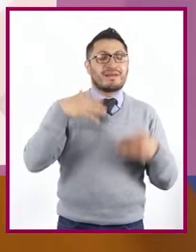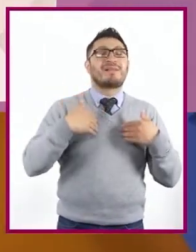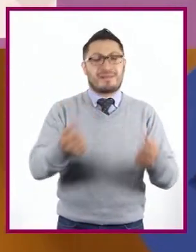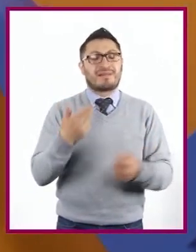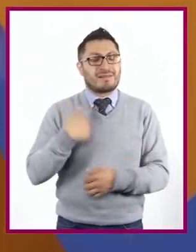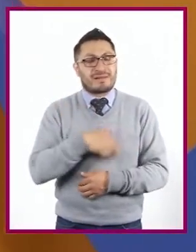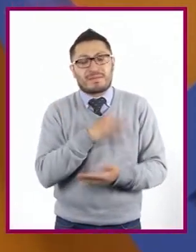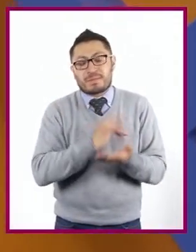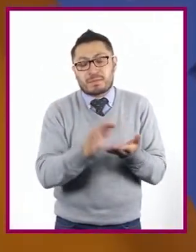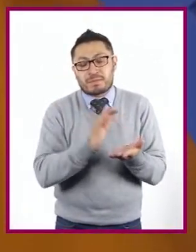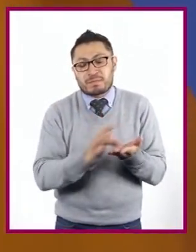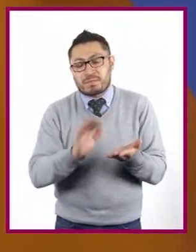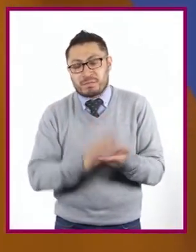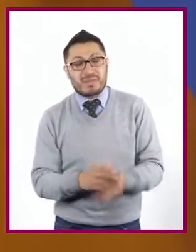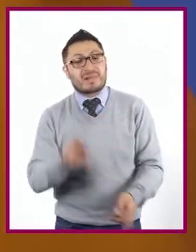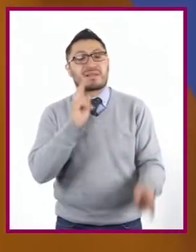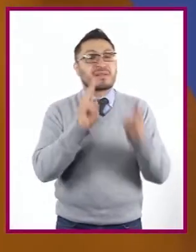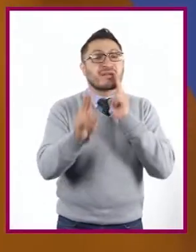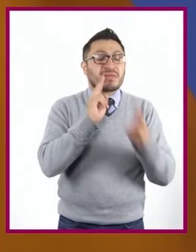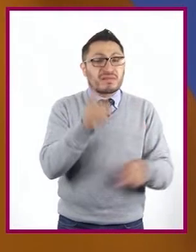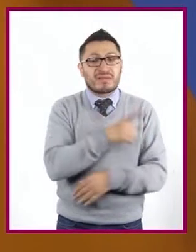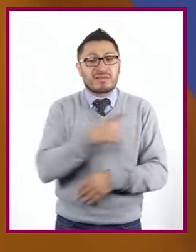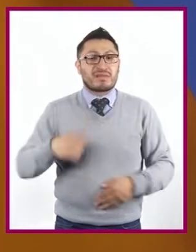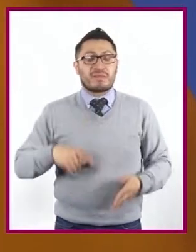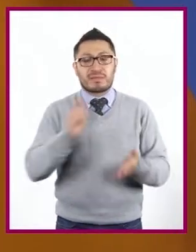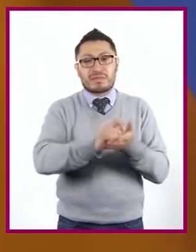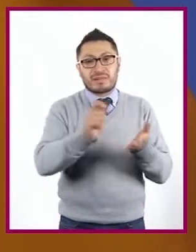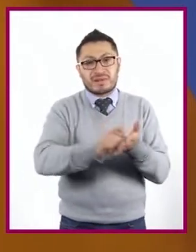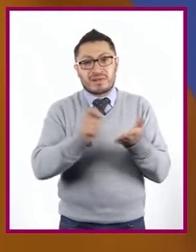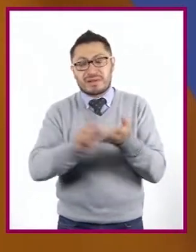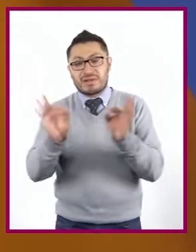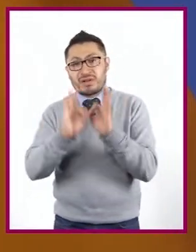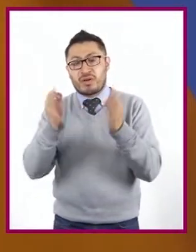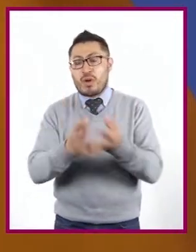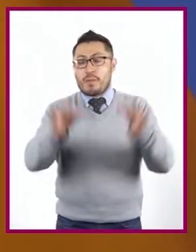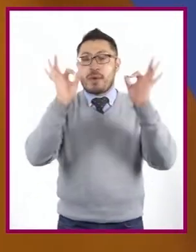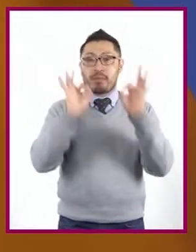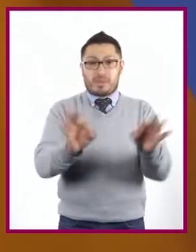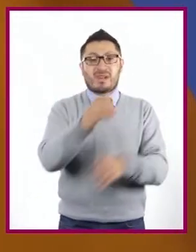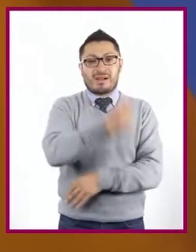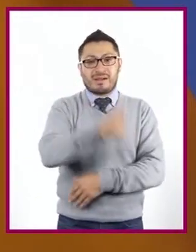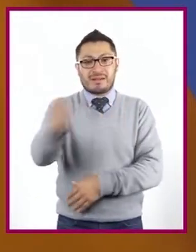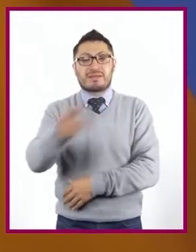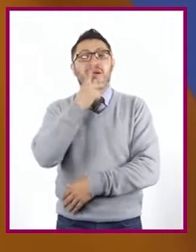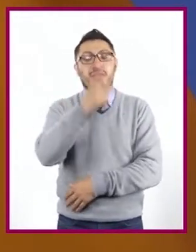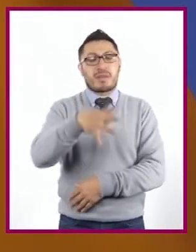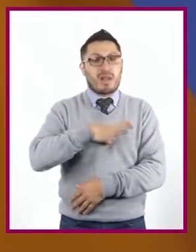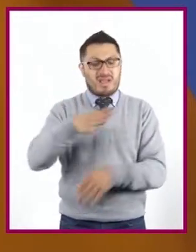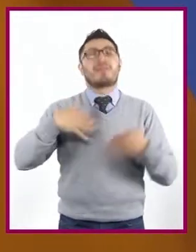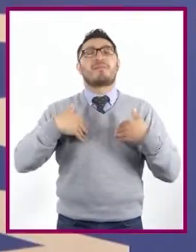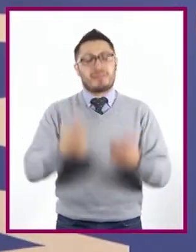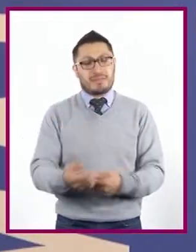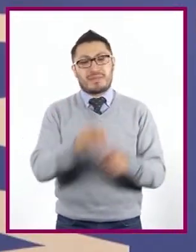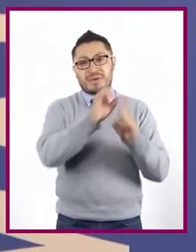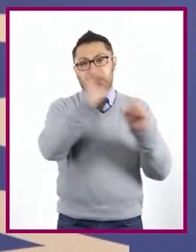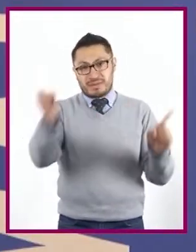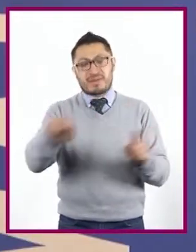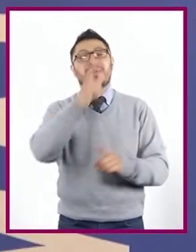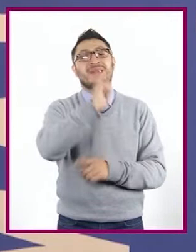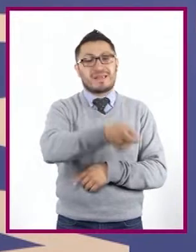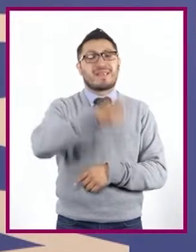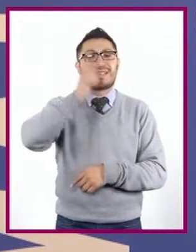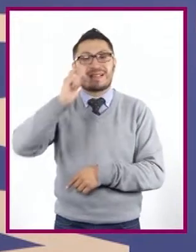lectores. La noticia debe de redactarse en forma concisa. Cada palabra tiene sentido, significado, por lo